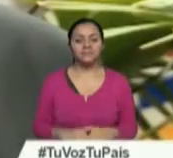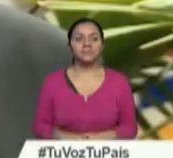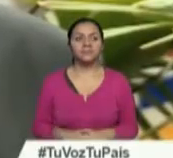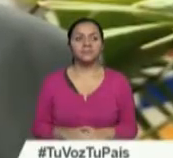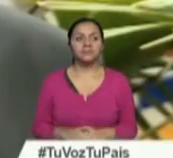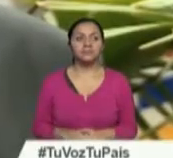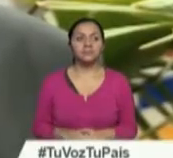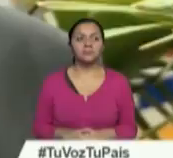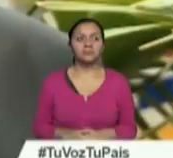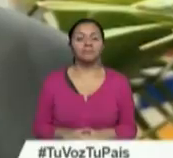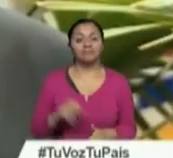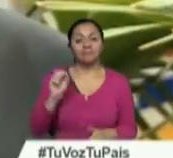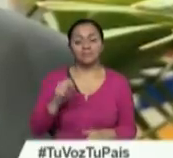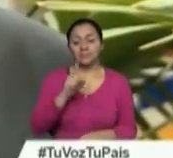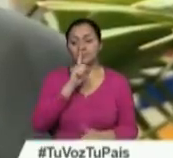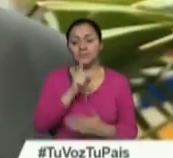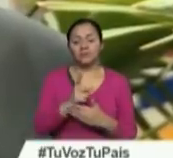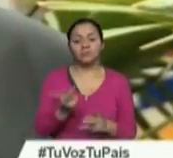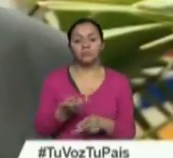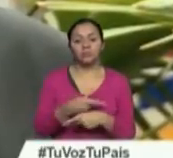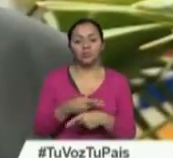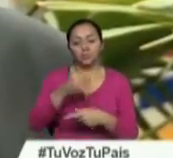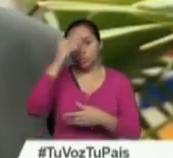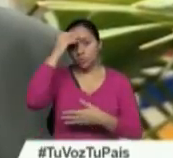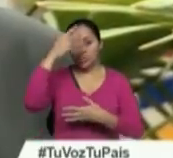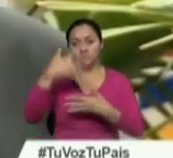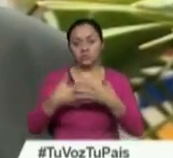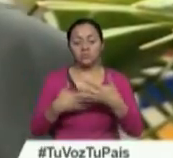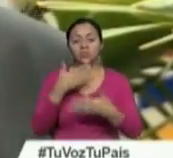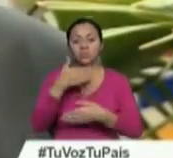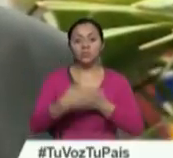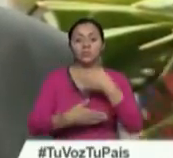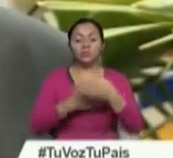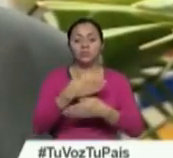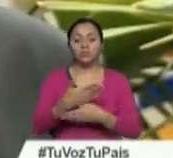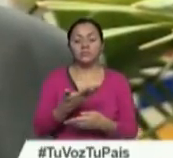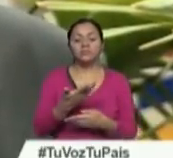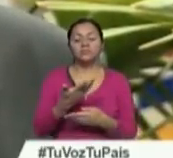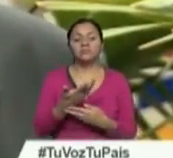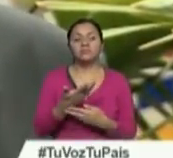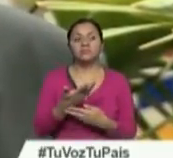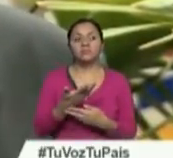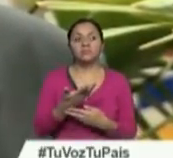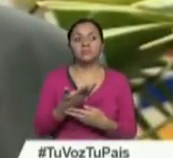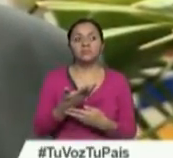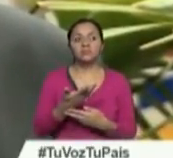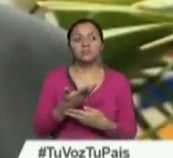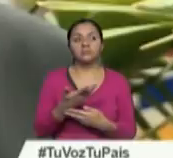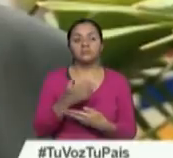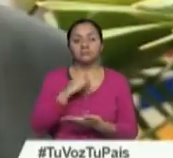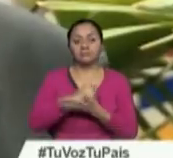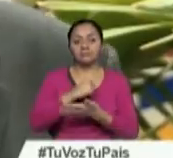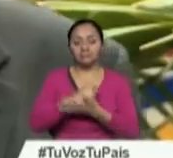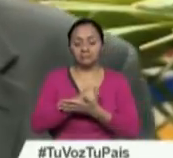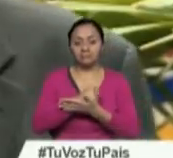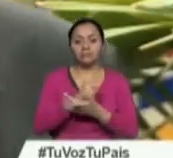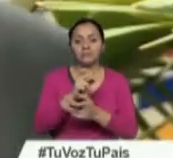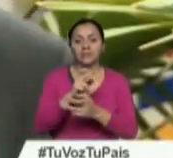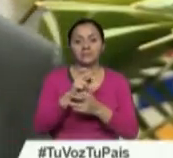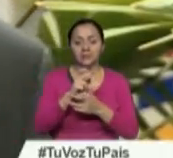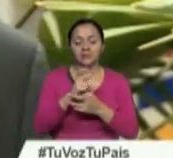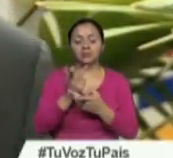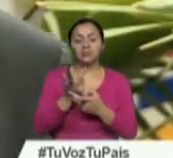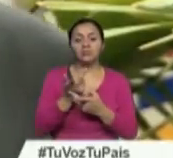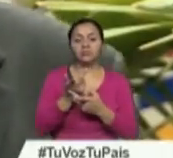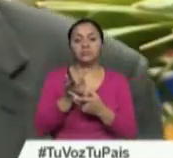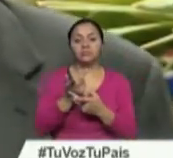Gran producción de conocimiento en términos de artículos, patentes, creaciones de estudios de